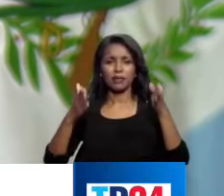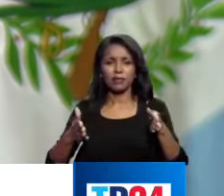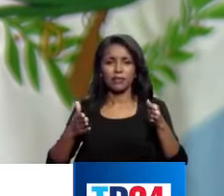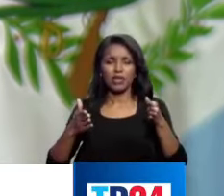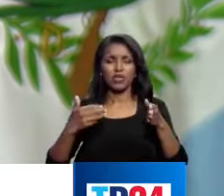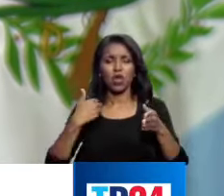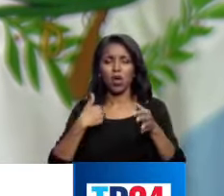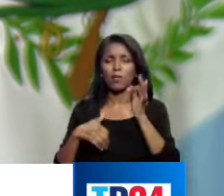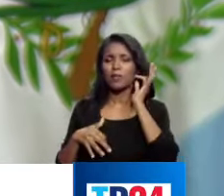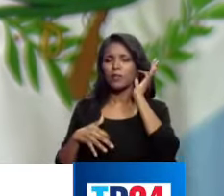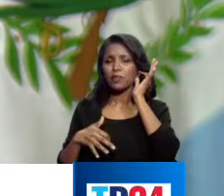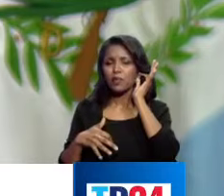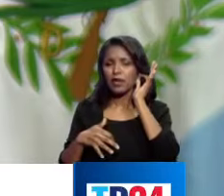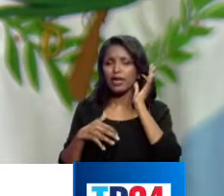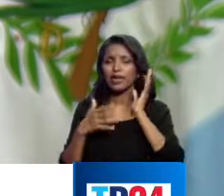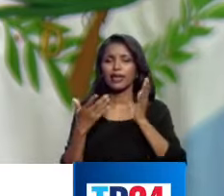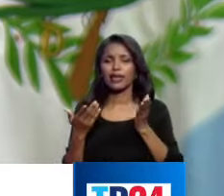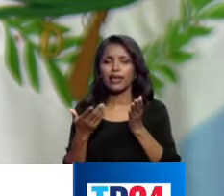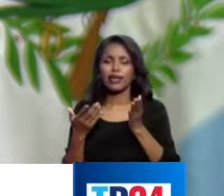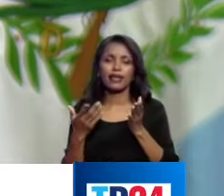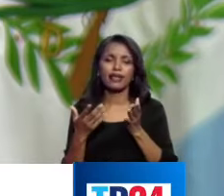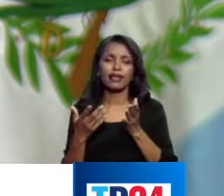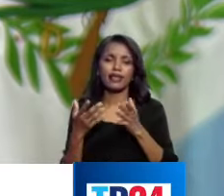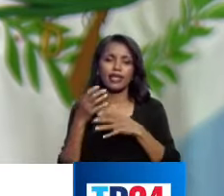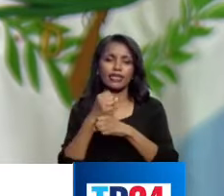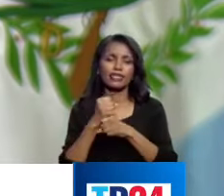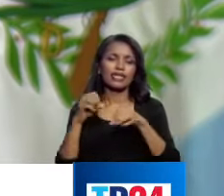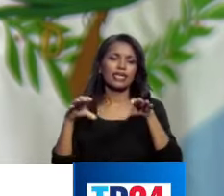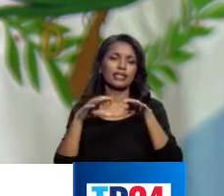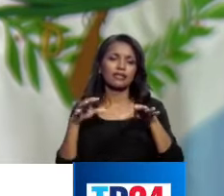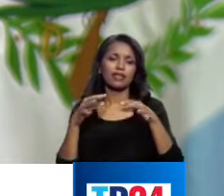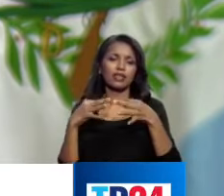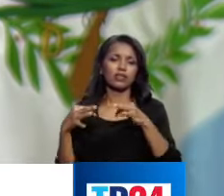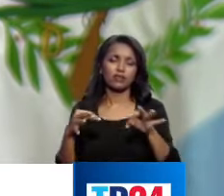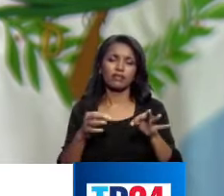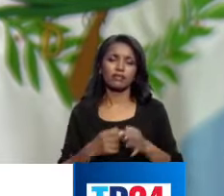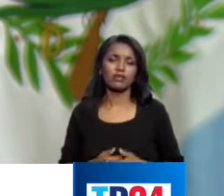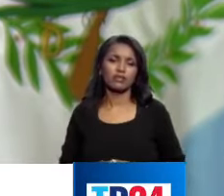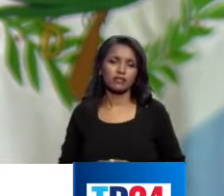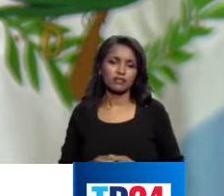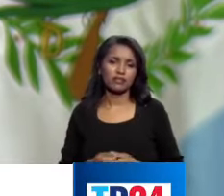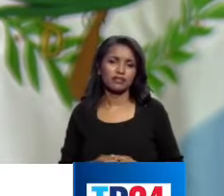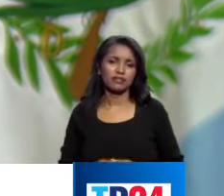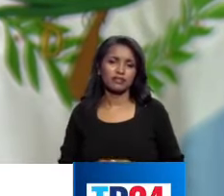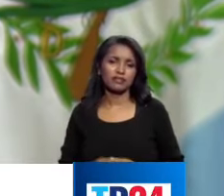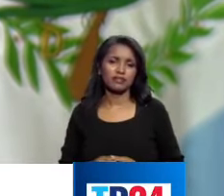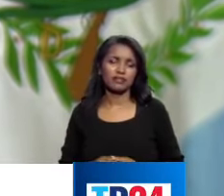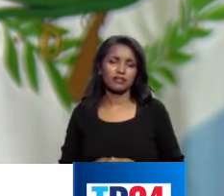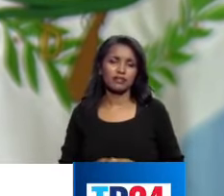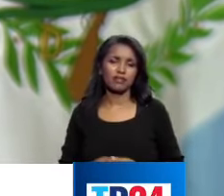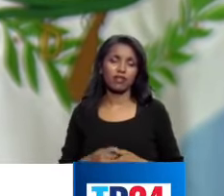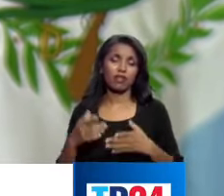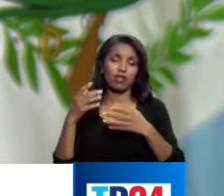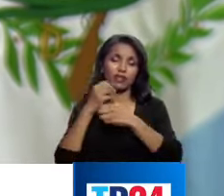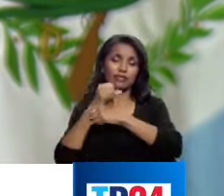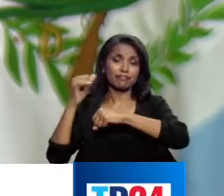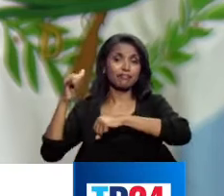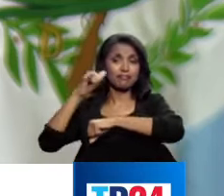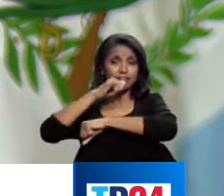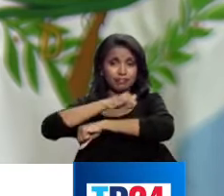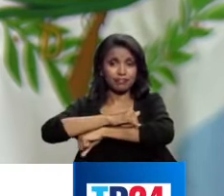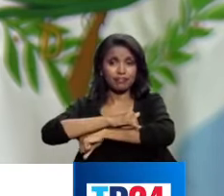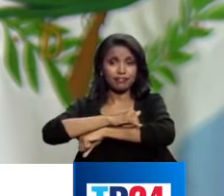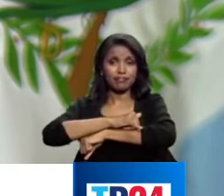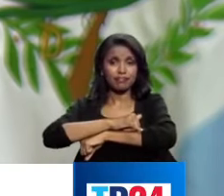las panameñas a la realización de la actividad turística. Cuando hacemos aeropuertos,